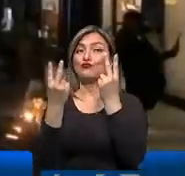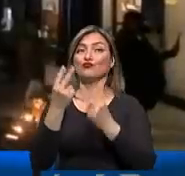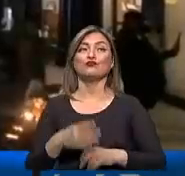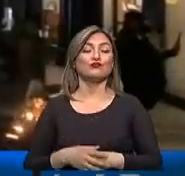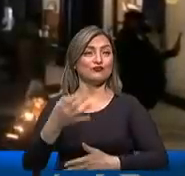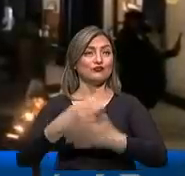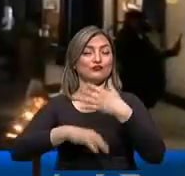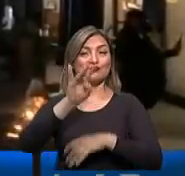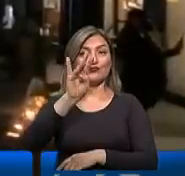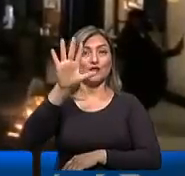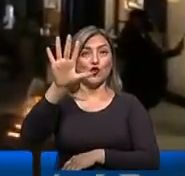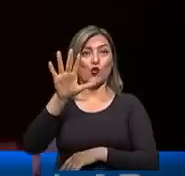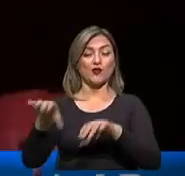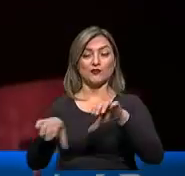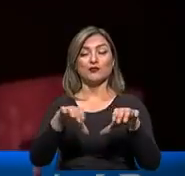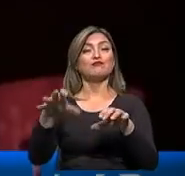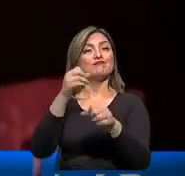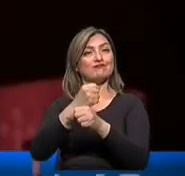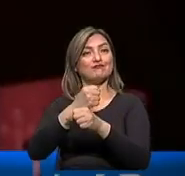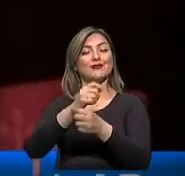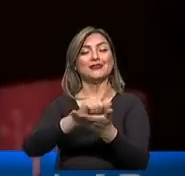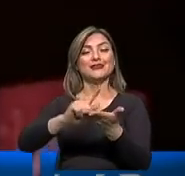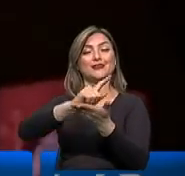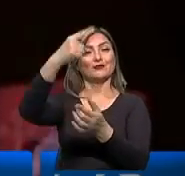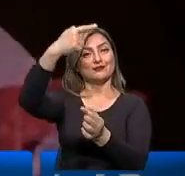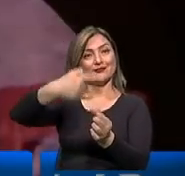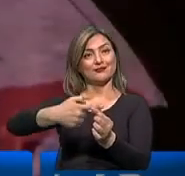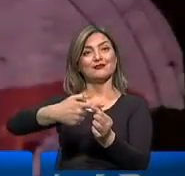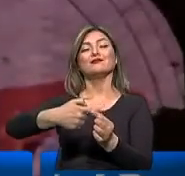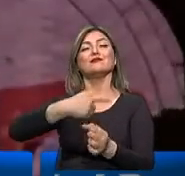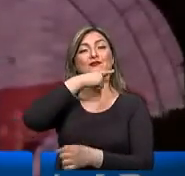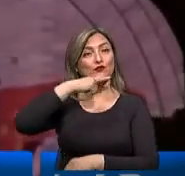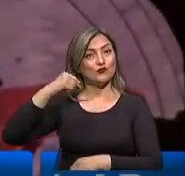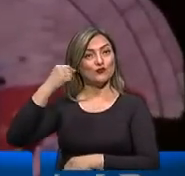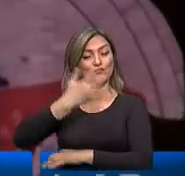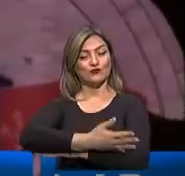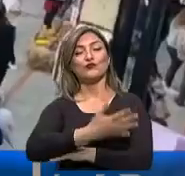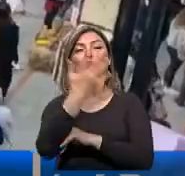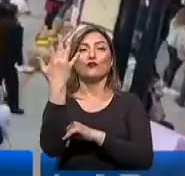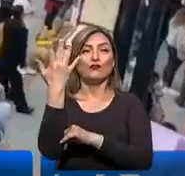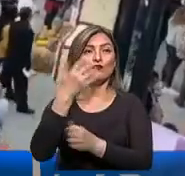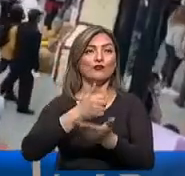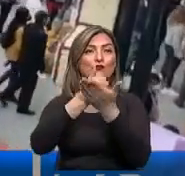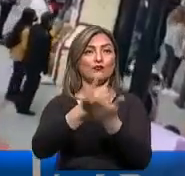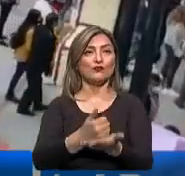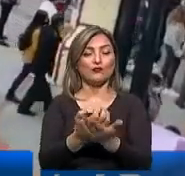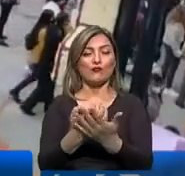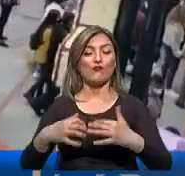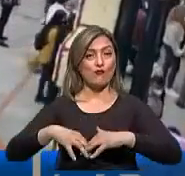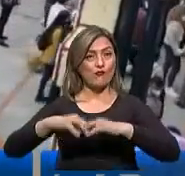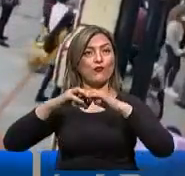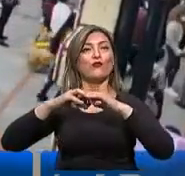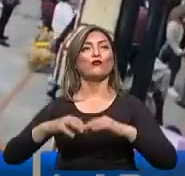total, 75 actividades se realizaron en todo el Distrito Metropolitano durante este feriado de 5 días que ayudaron a reactivar la